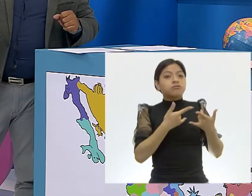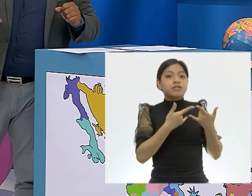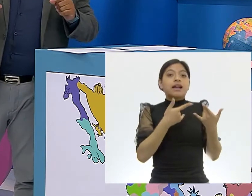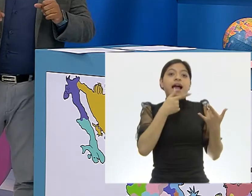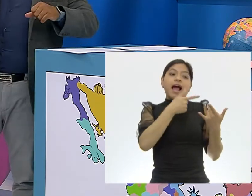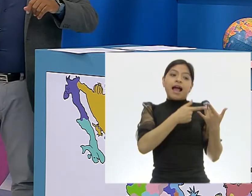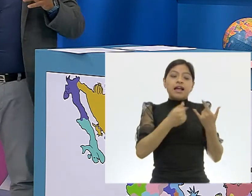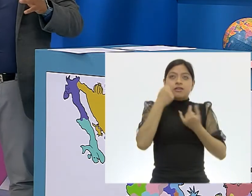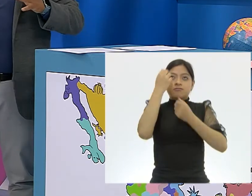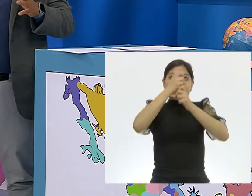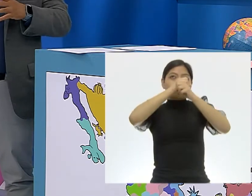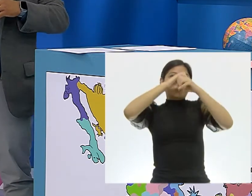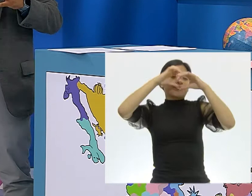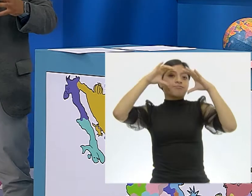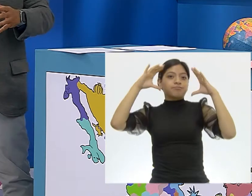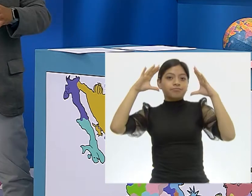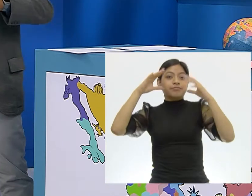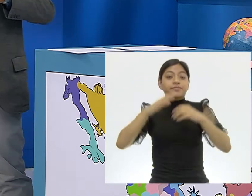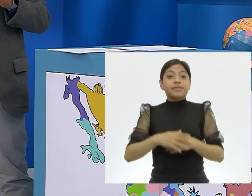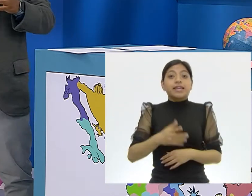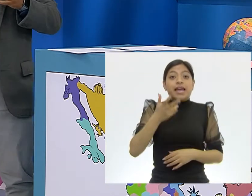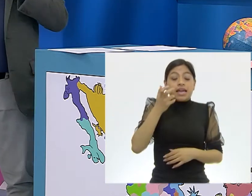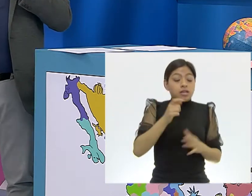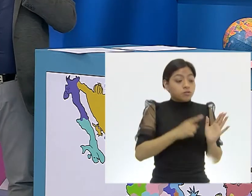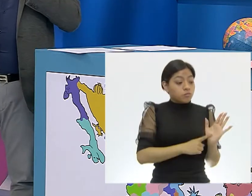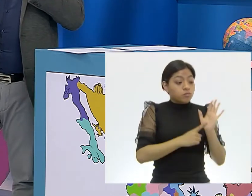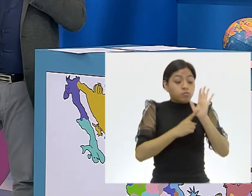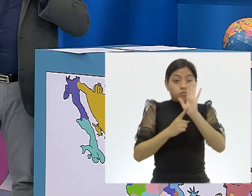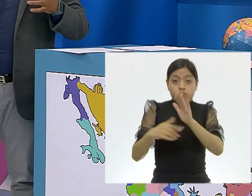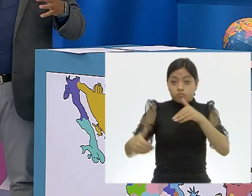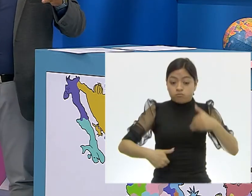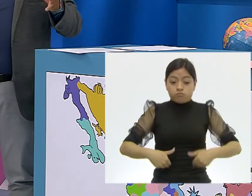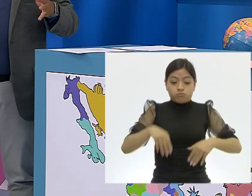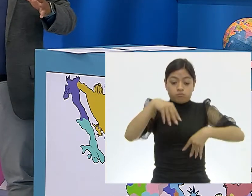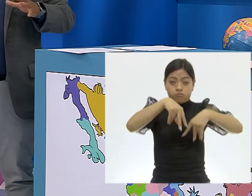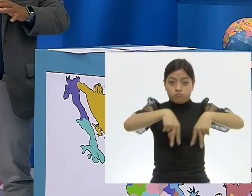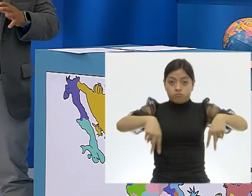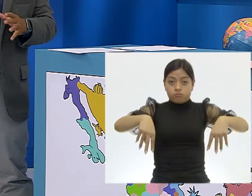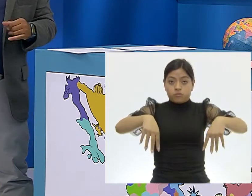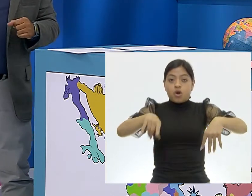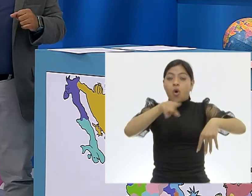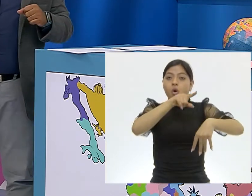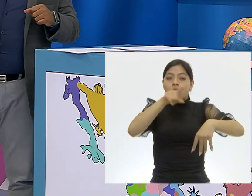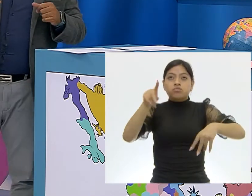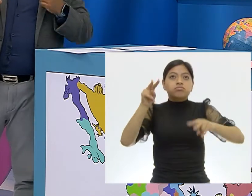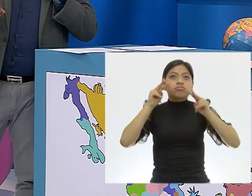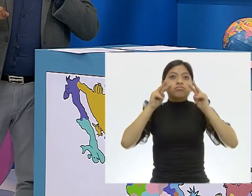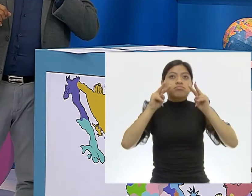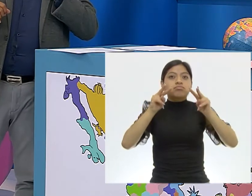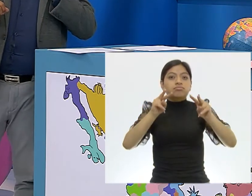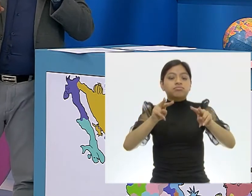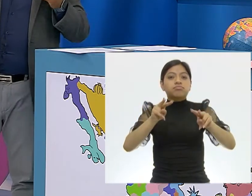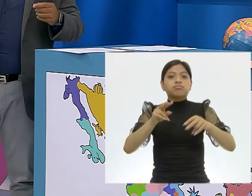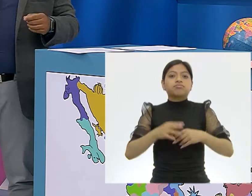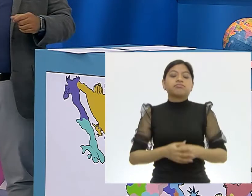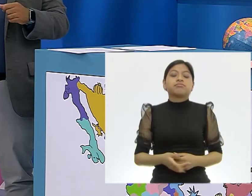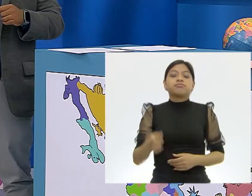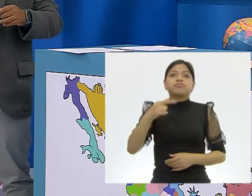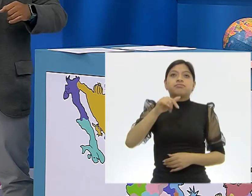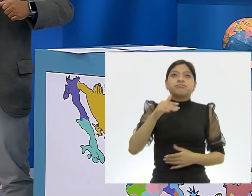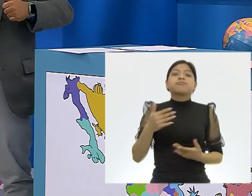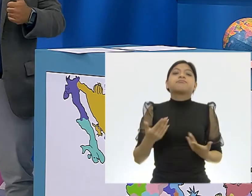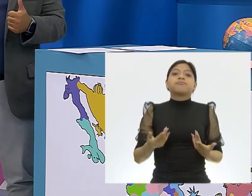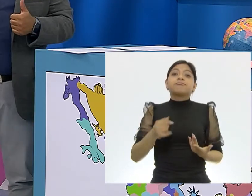posibles. Y a través de esta realidad que ellos nos presentan, nos hacen ser mucho más conscientes, incluso nos llevan